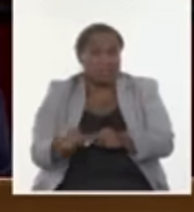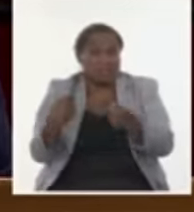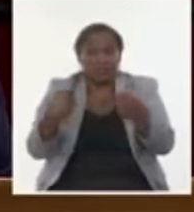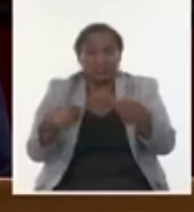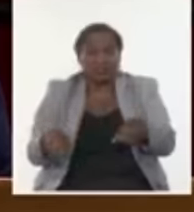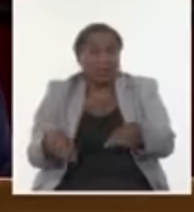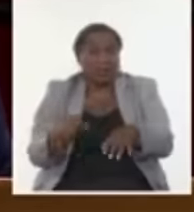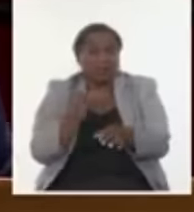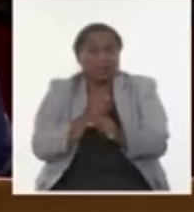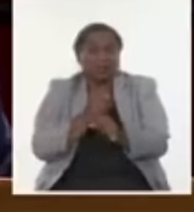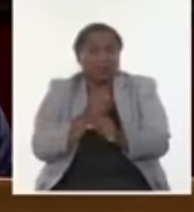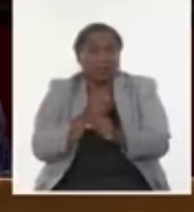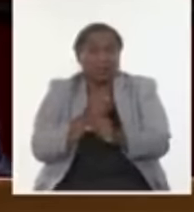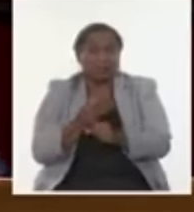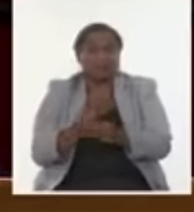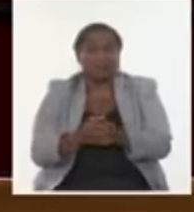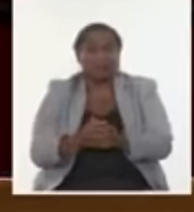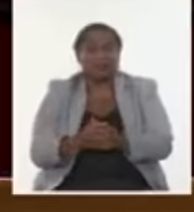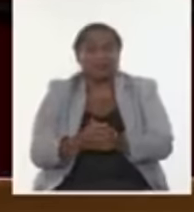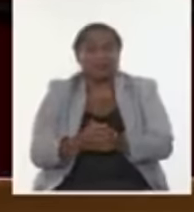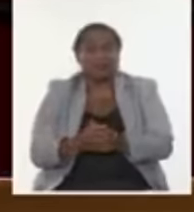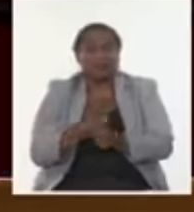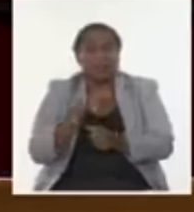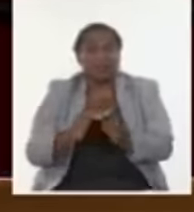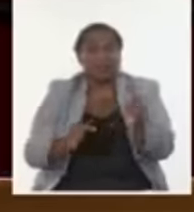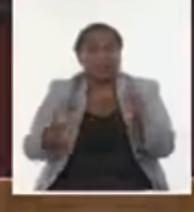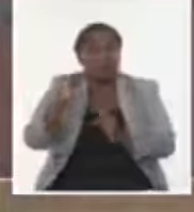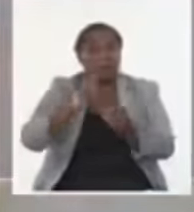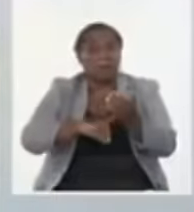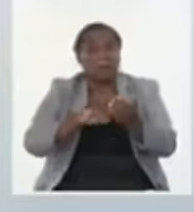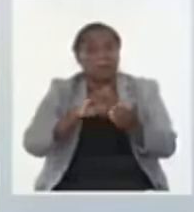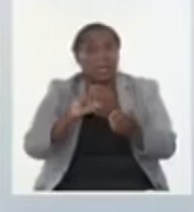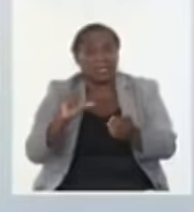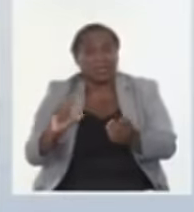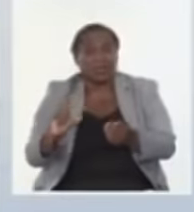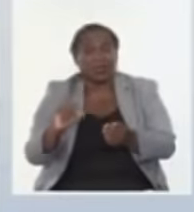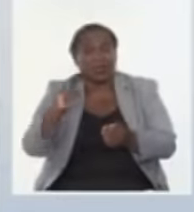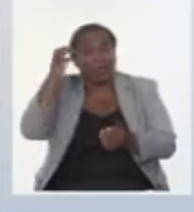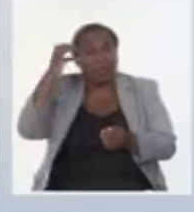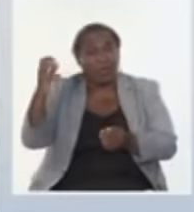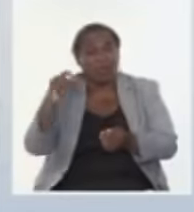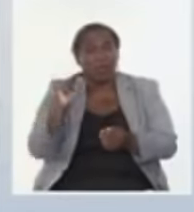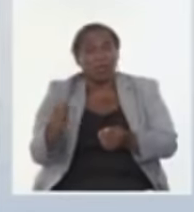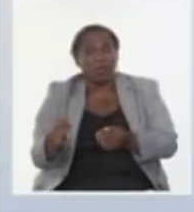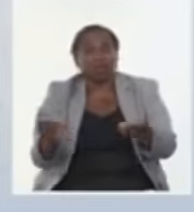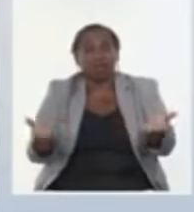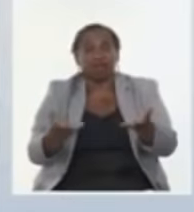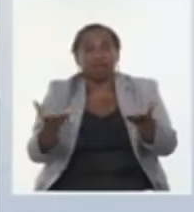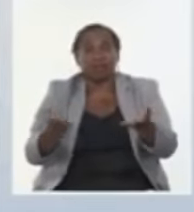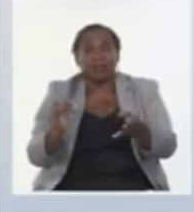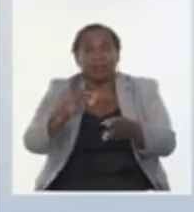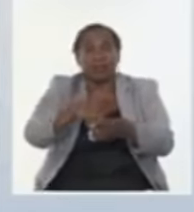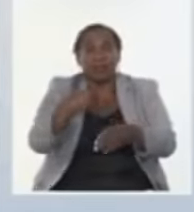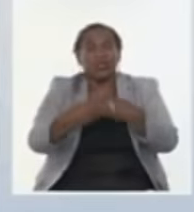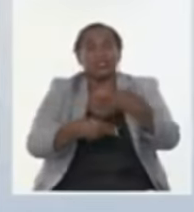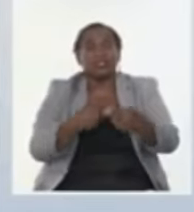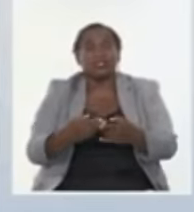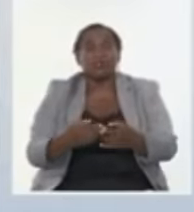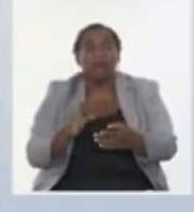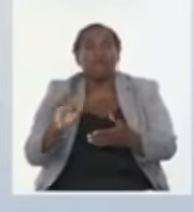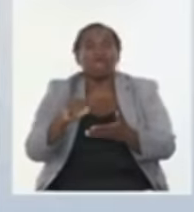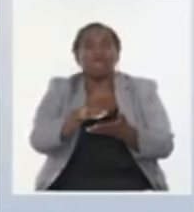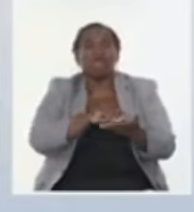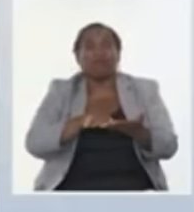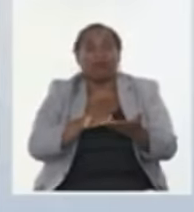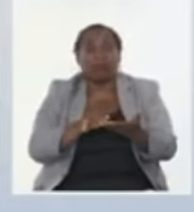dirección del partido y el gobierno, y tributar a la incorporación al empleo, empezamos a desarrollar las ferias de empleo